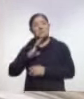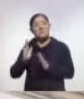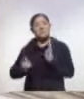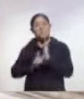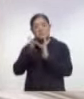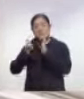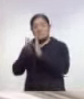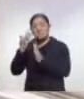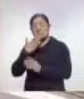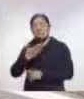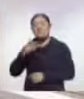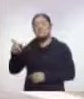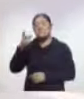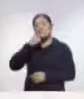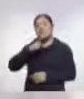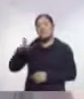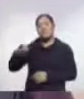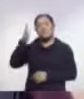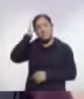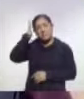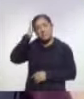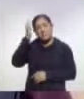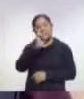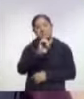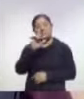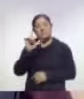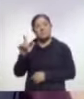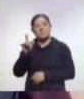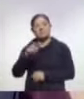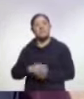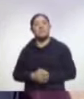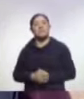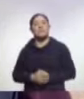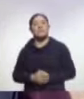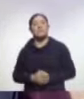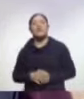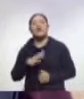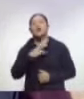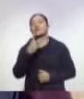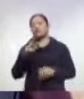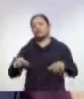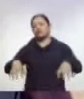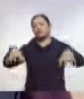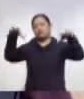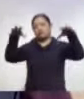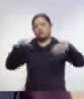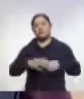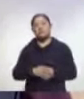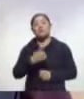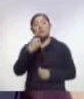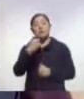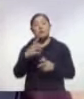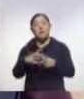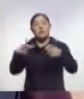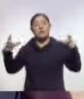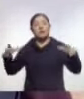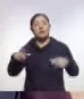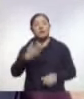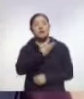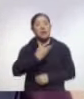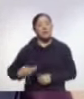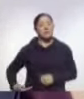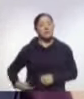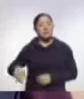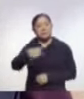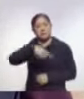titular de obras públicas de la demarcación, Edgar Lumbreras. Son dos obras realmente, una es de la ampliación de la presidencia, que es la parte